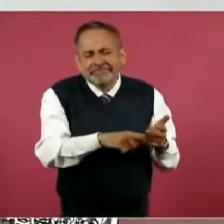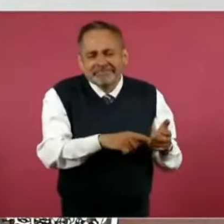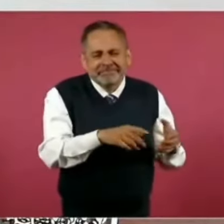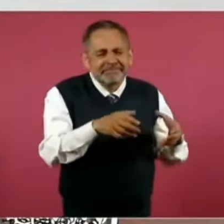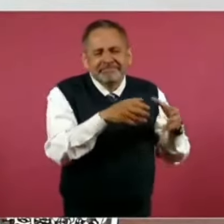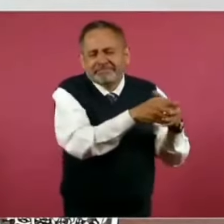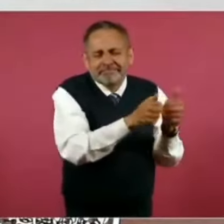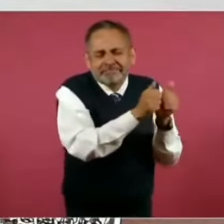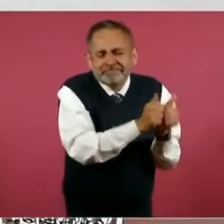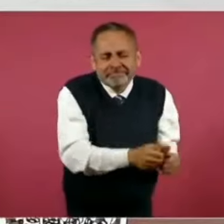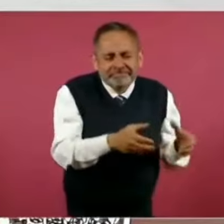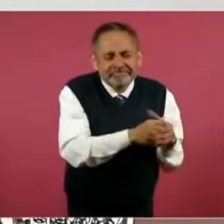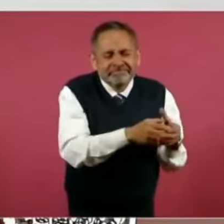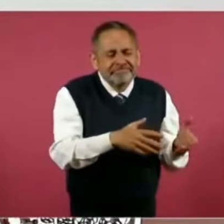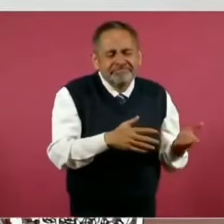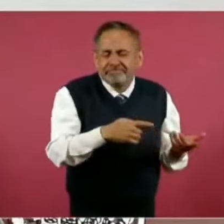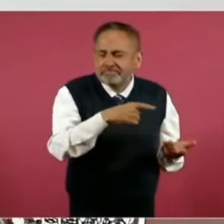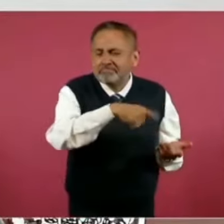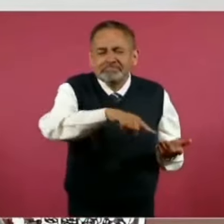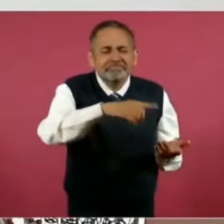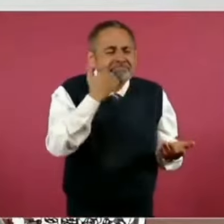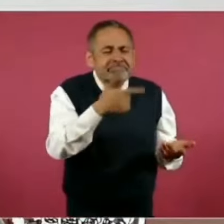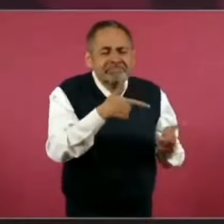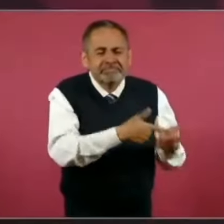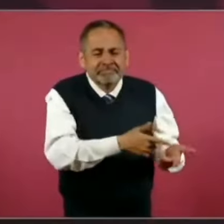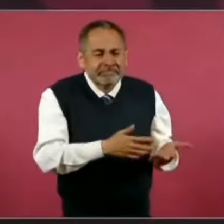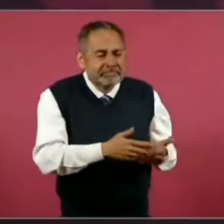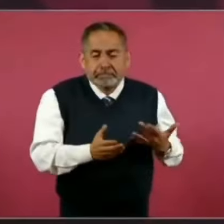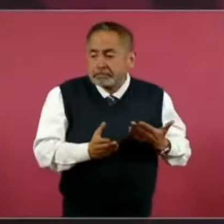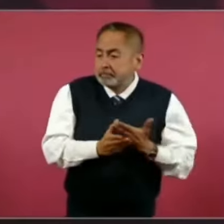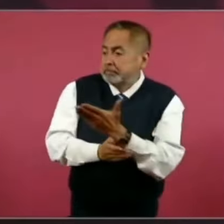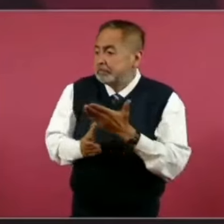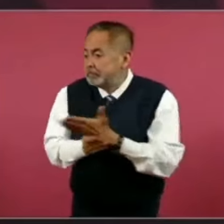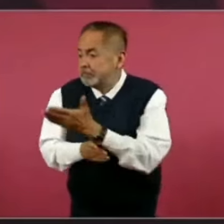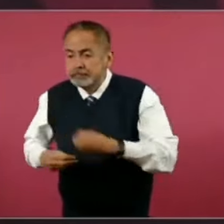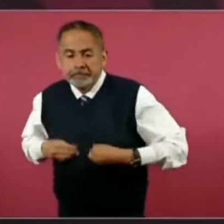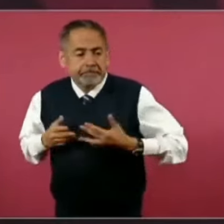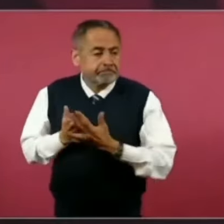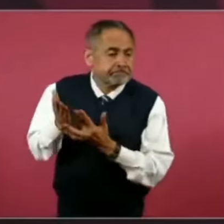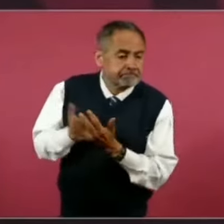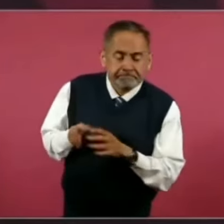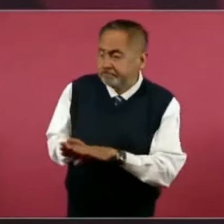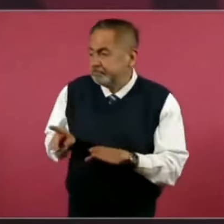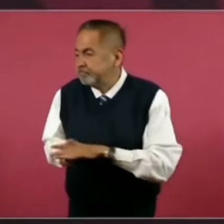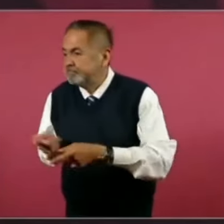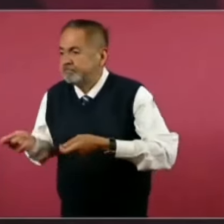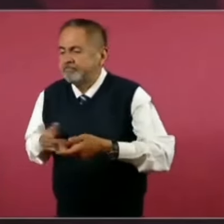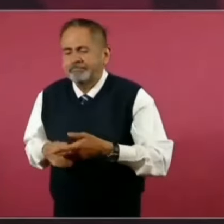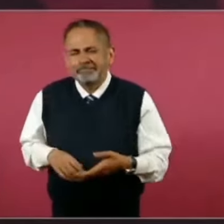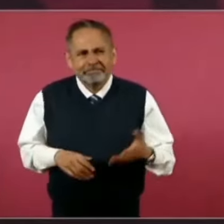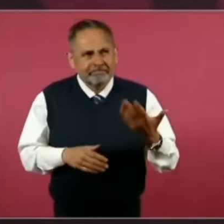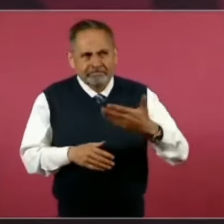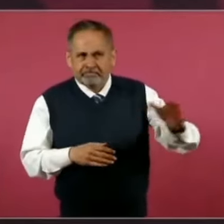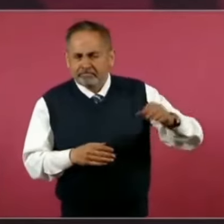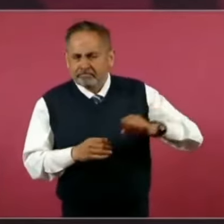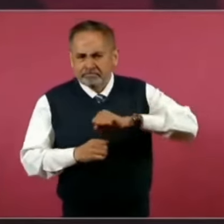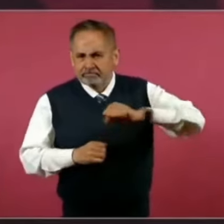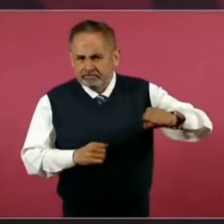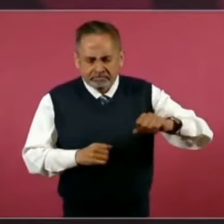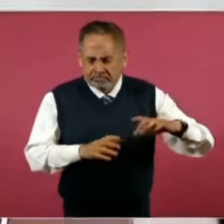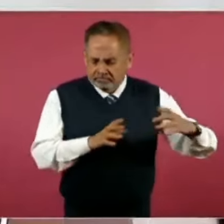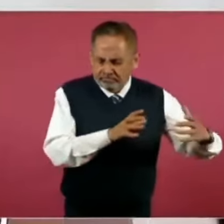muy dados a intervenir en la vida de los pueblos independientes,